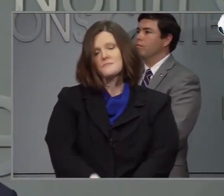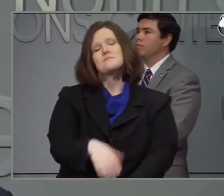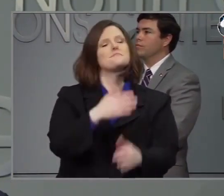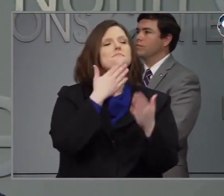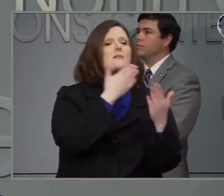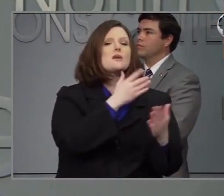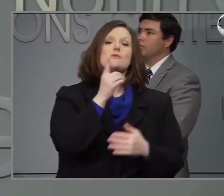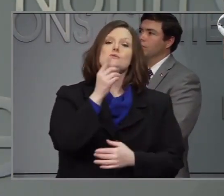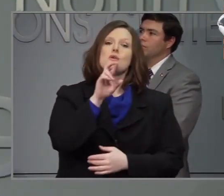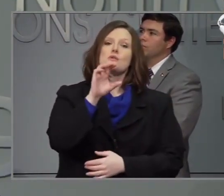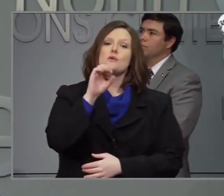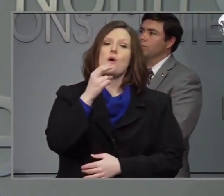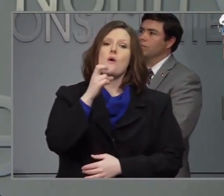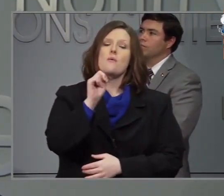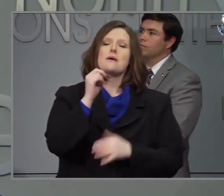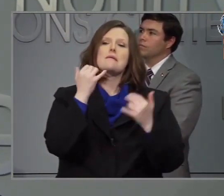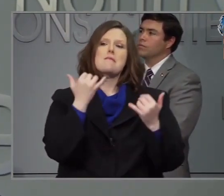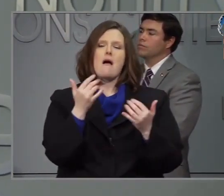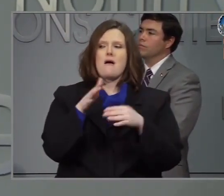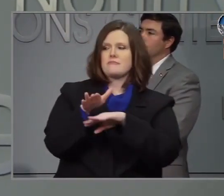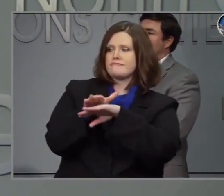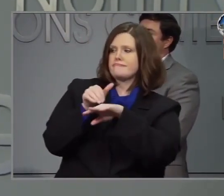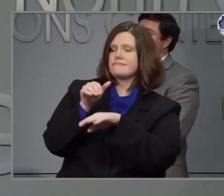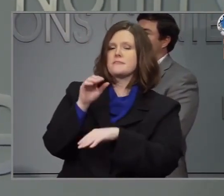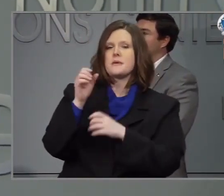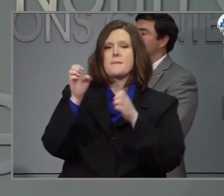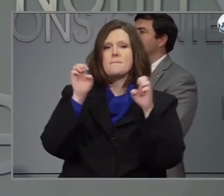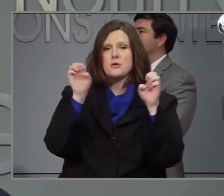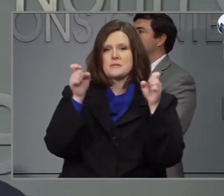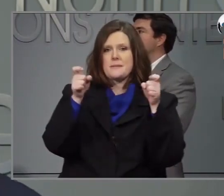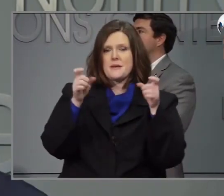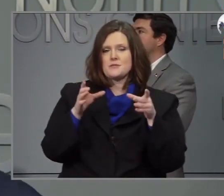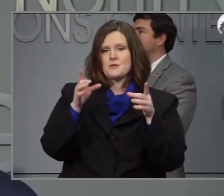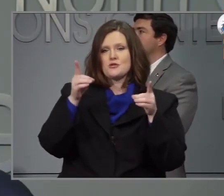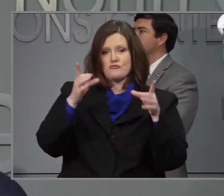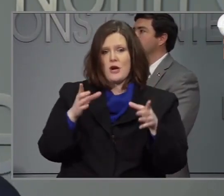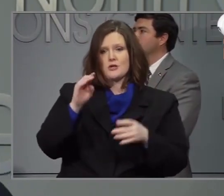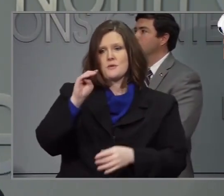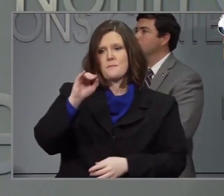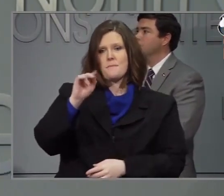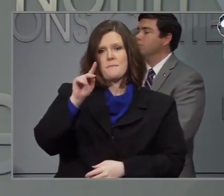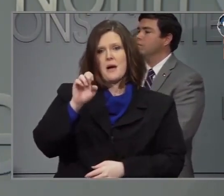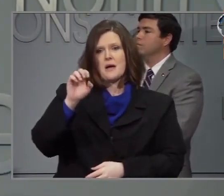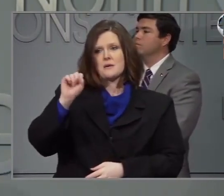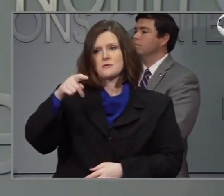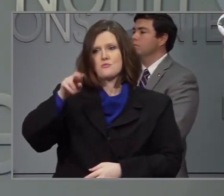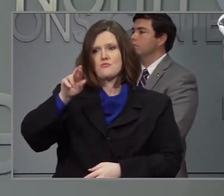muchísimas doctor acaben y también mike